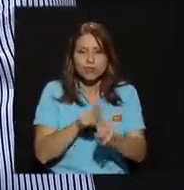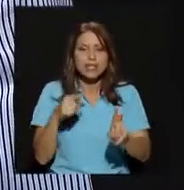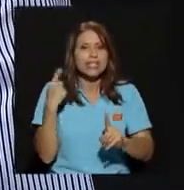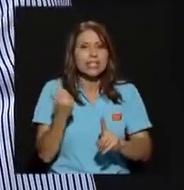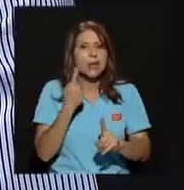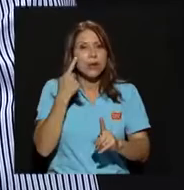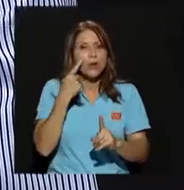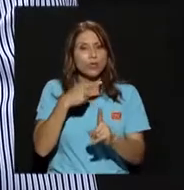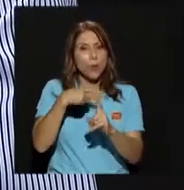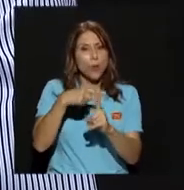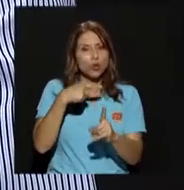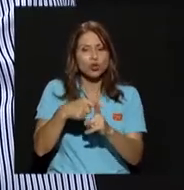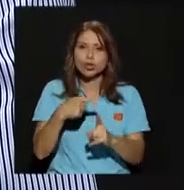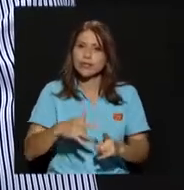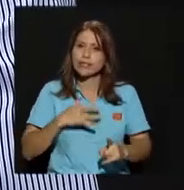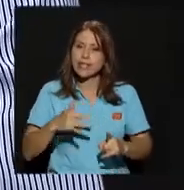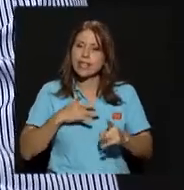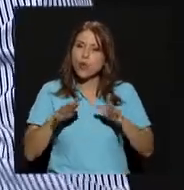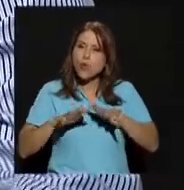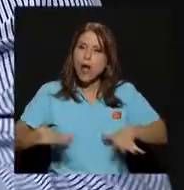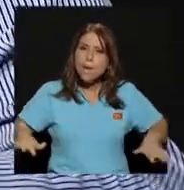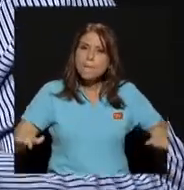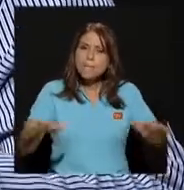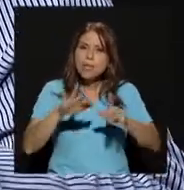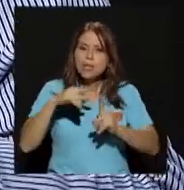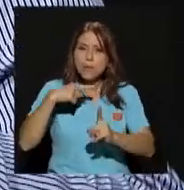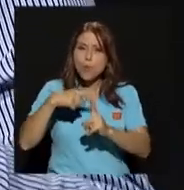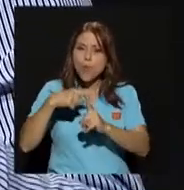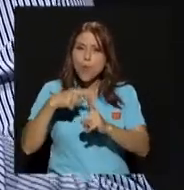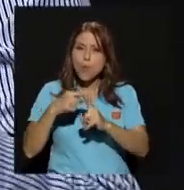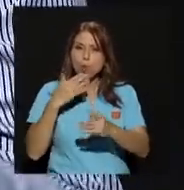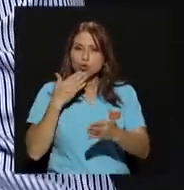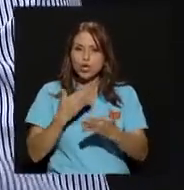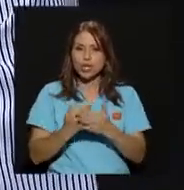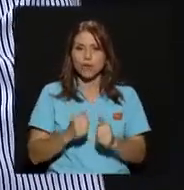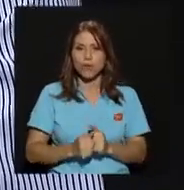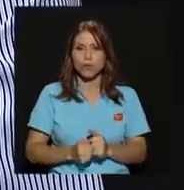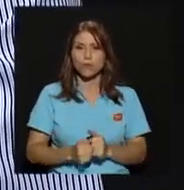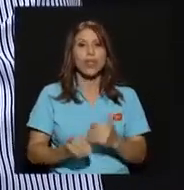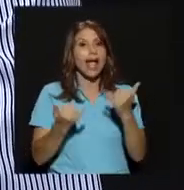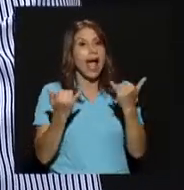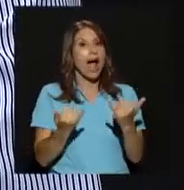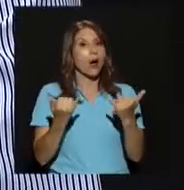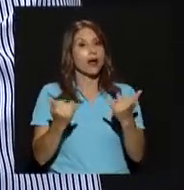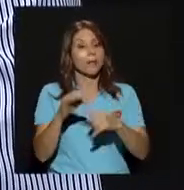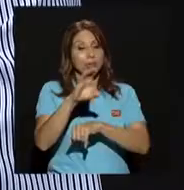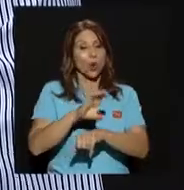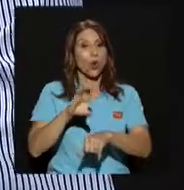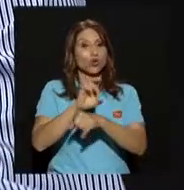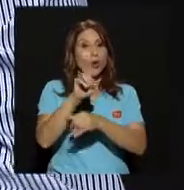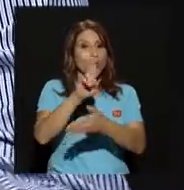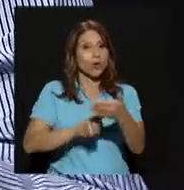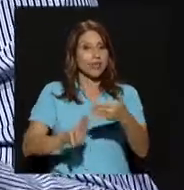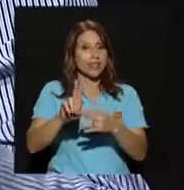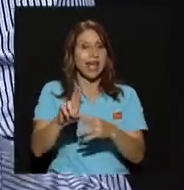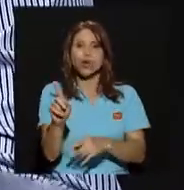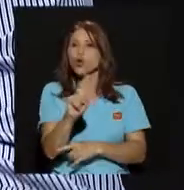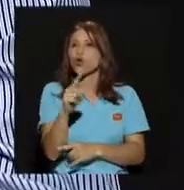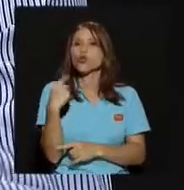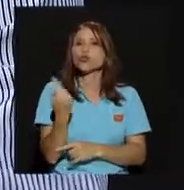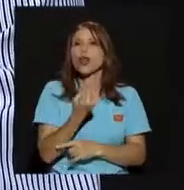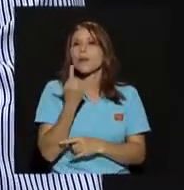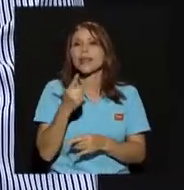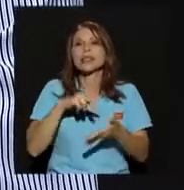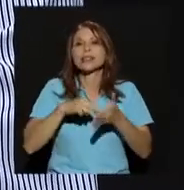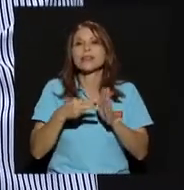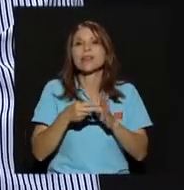positiva, he sentido un ambiente muy positivo. Ahora, el Consejo Universitario no solamente son los profesores